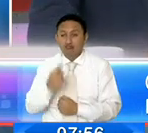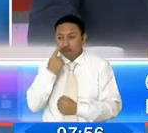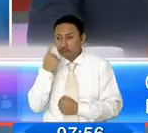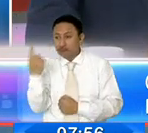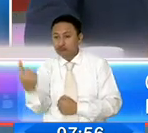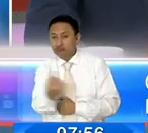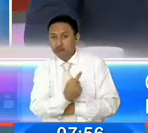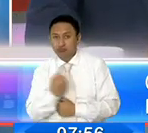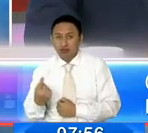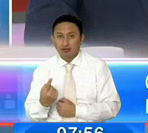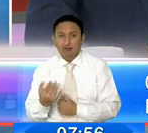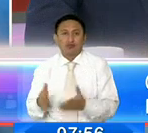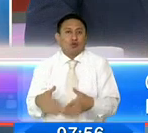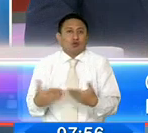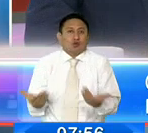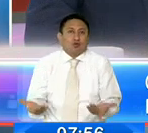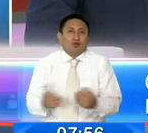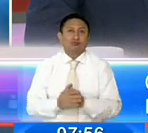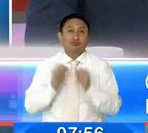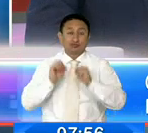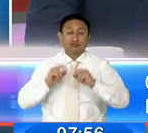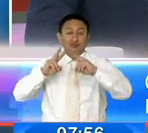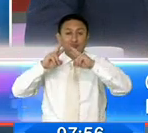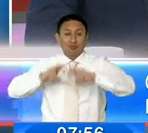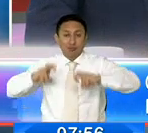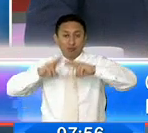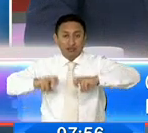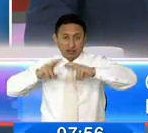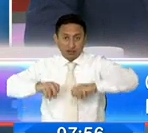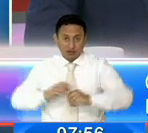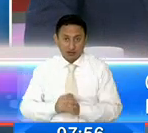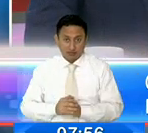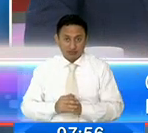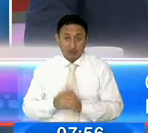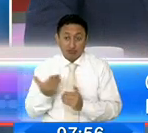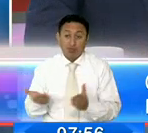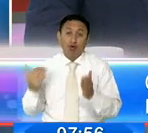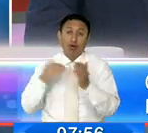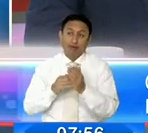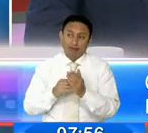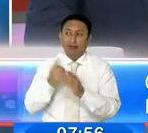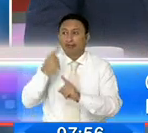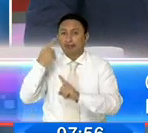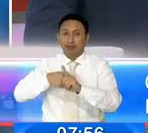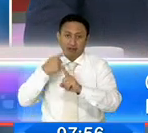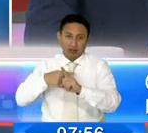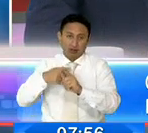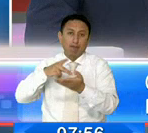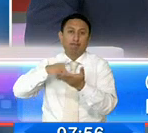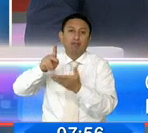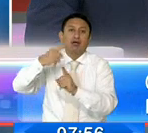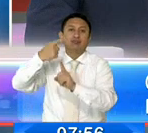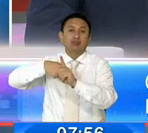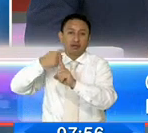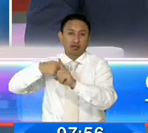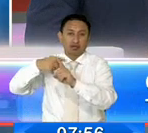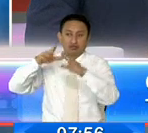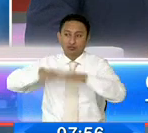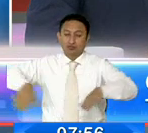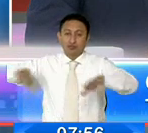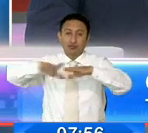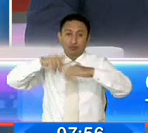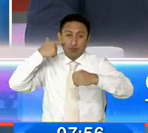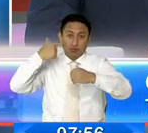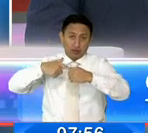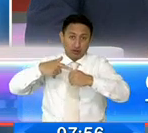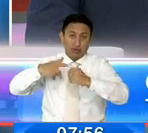es esta investigación de todos los, nuevamente, arriendos, que hay que pagar los arriendos de las instalaciones industriales de